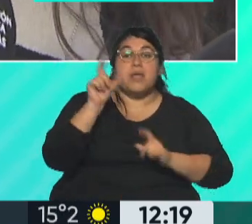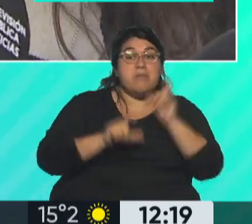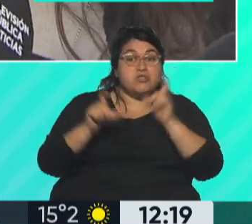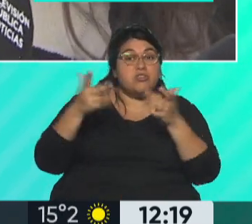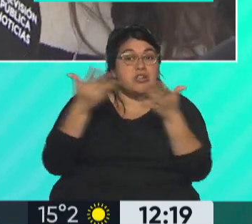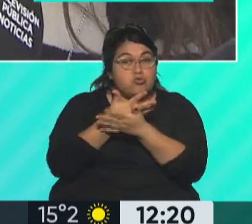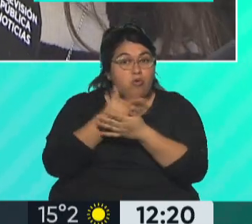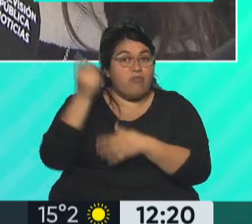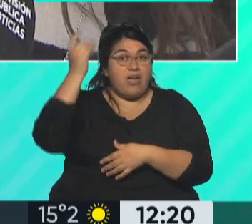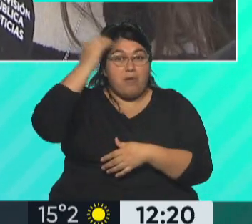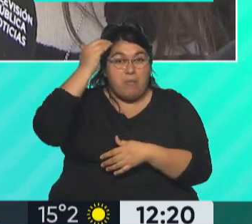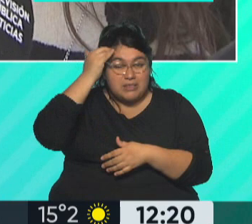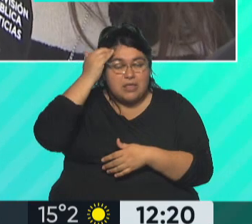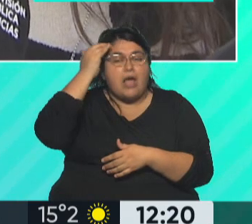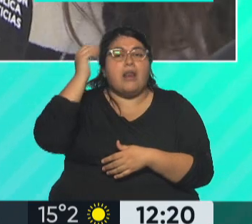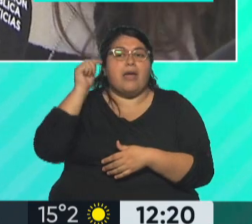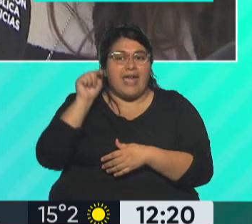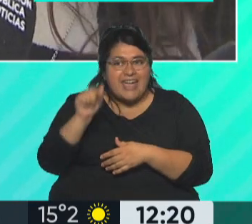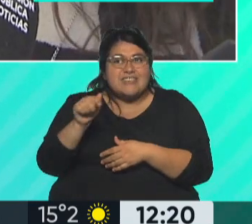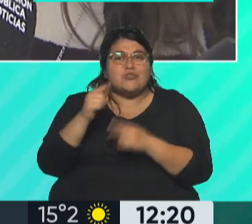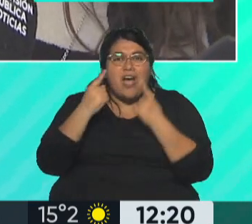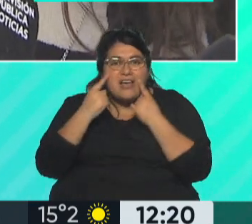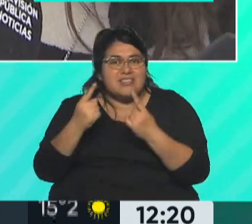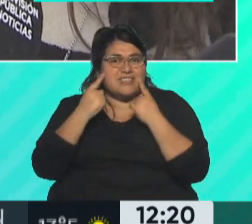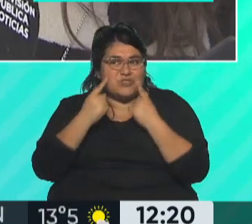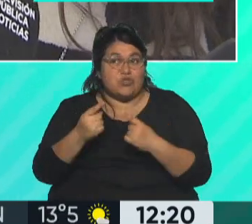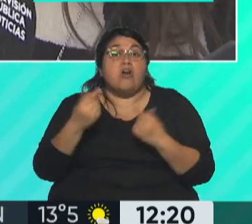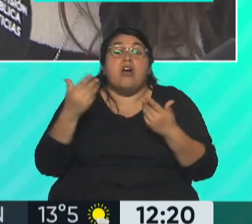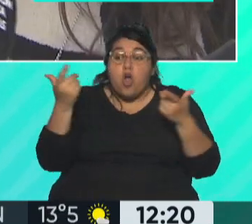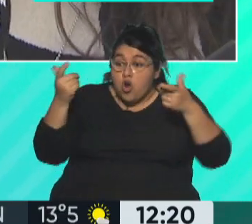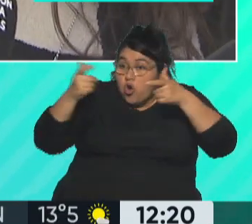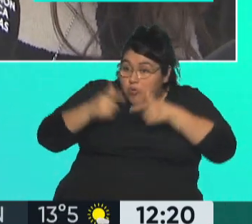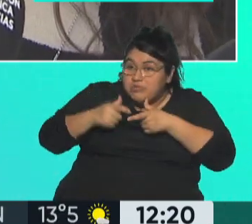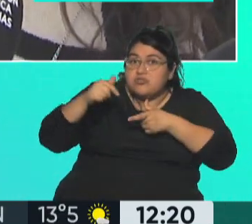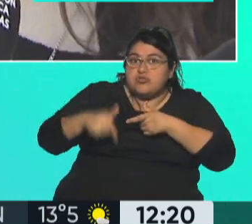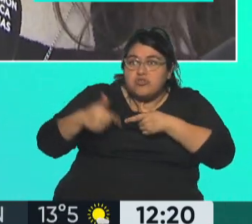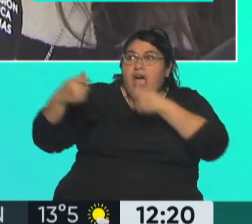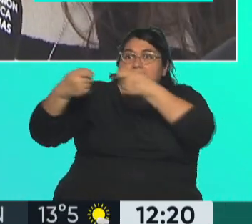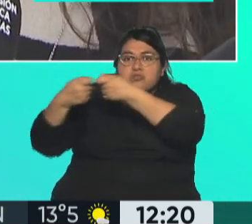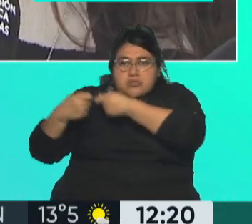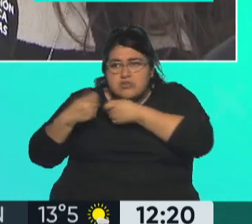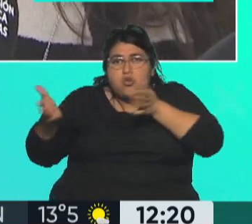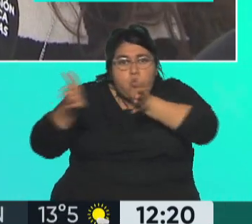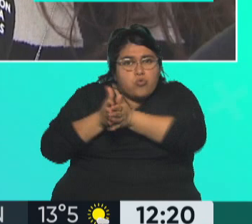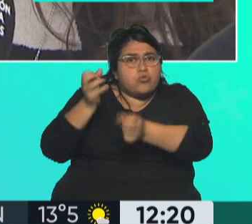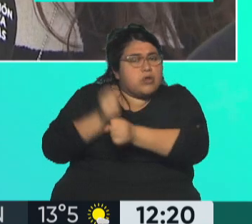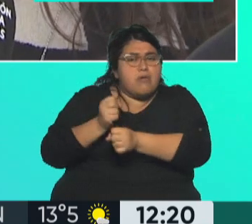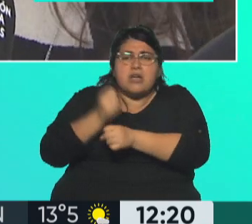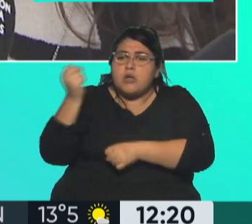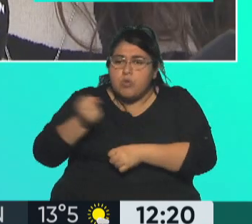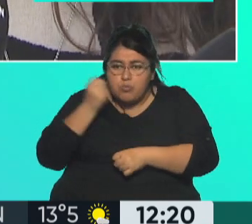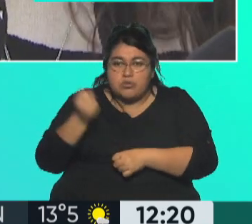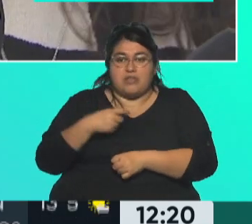padecimientos mentales. Esa es la función del comité. Por eso es tan importante el rol de las organizaciones, porque nosotros en definitiva somos parte